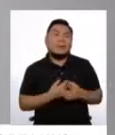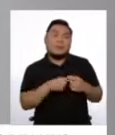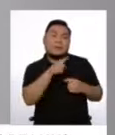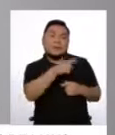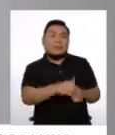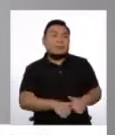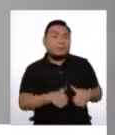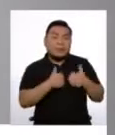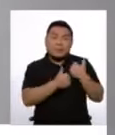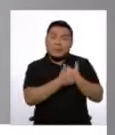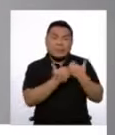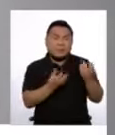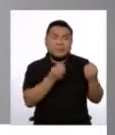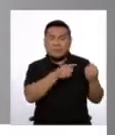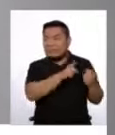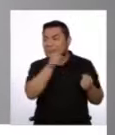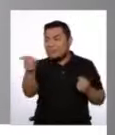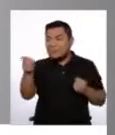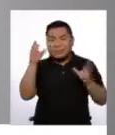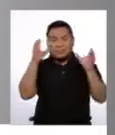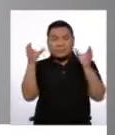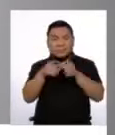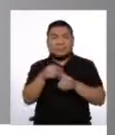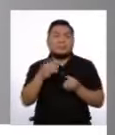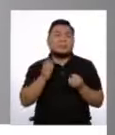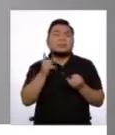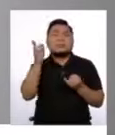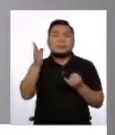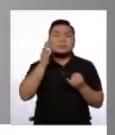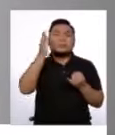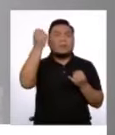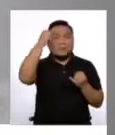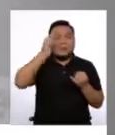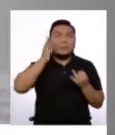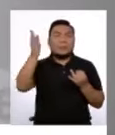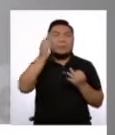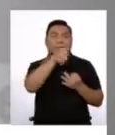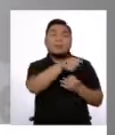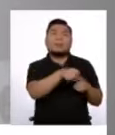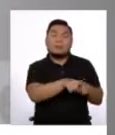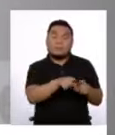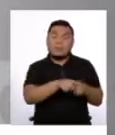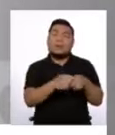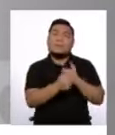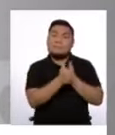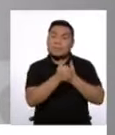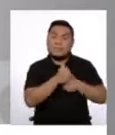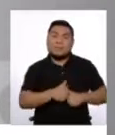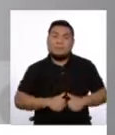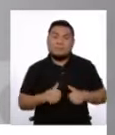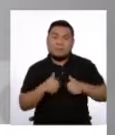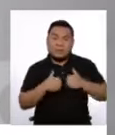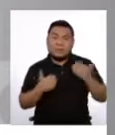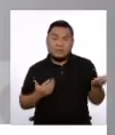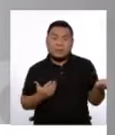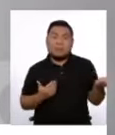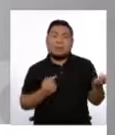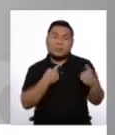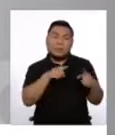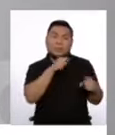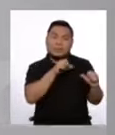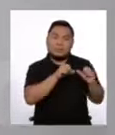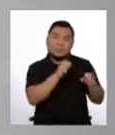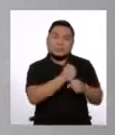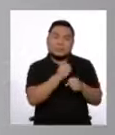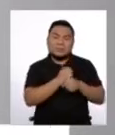hay que decirlo, con estos viajes constantes que se están haciendo. De tal manera que creo que con las prudencias y con las